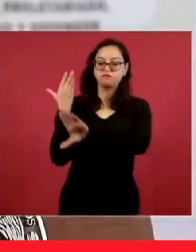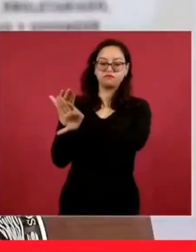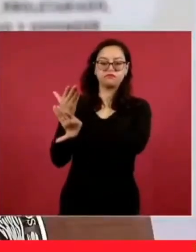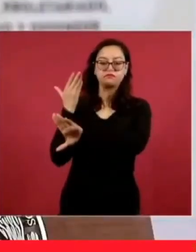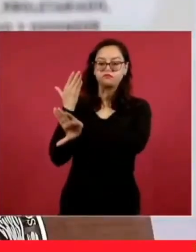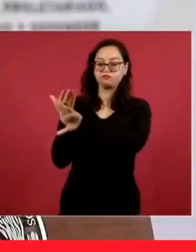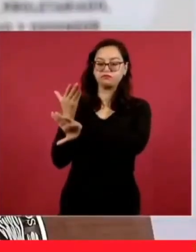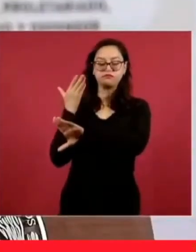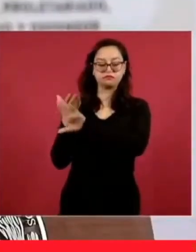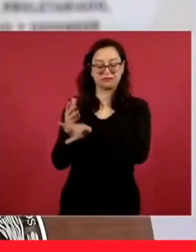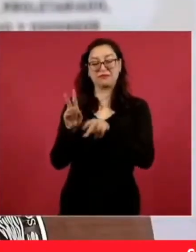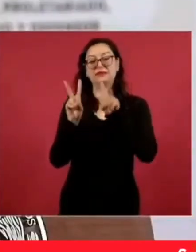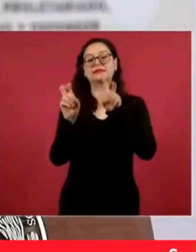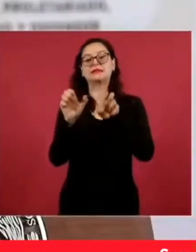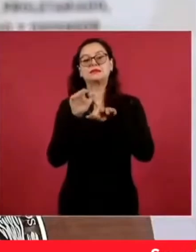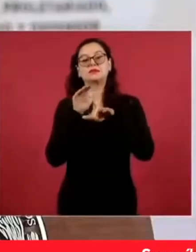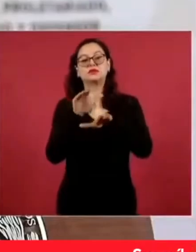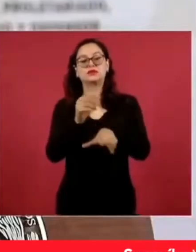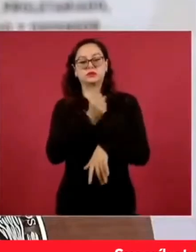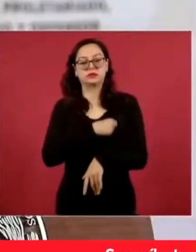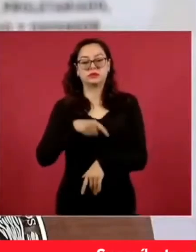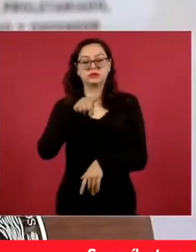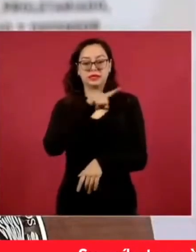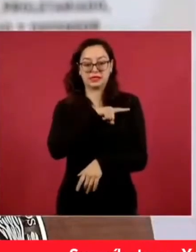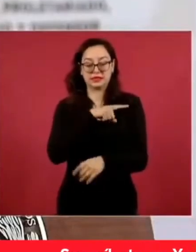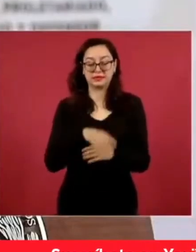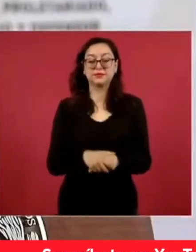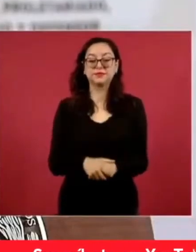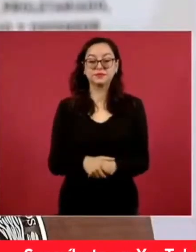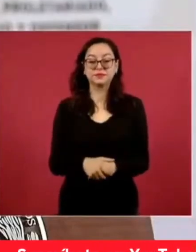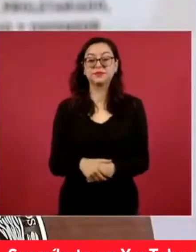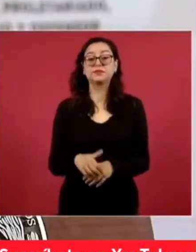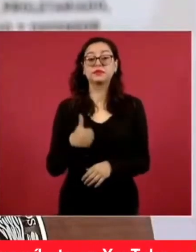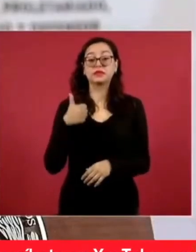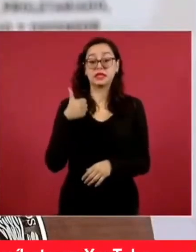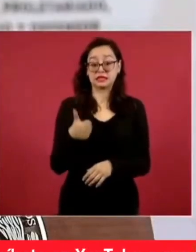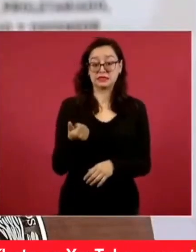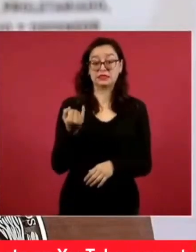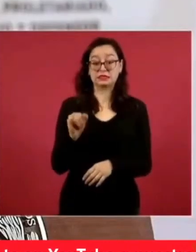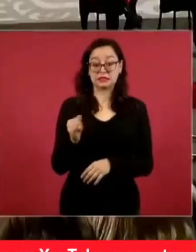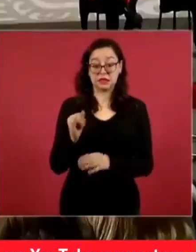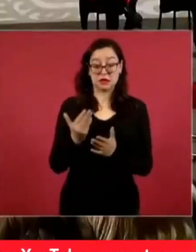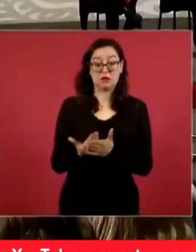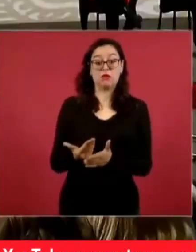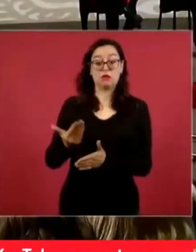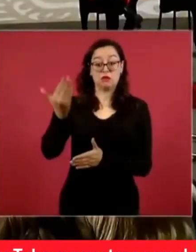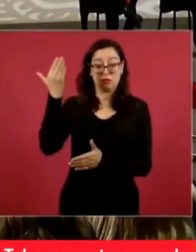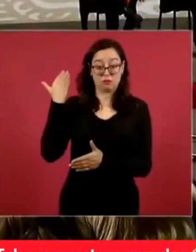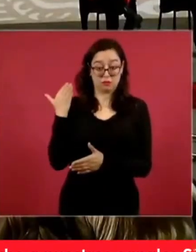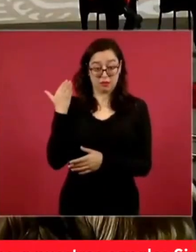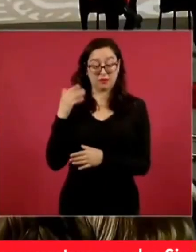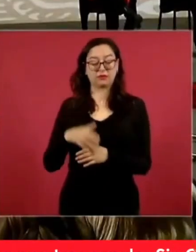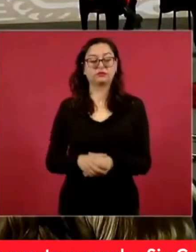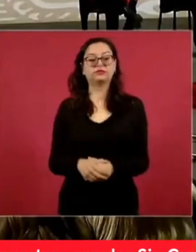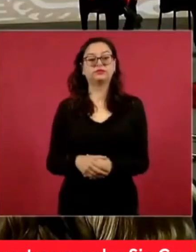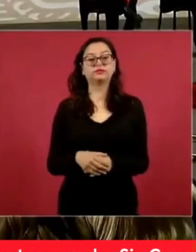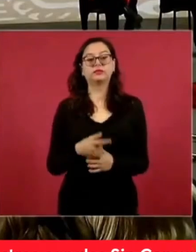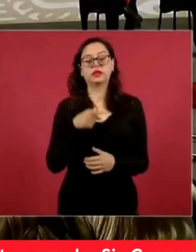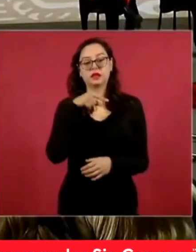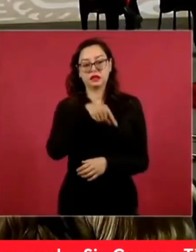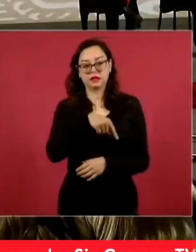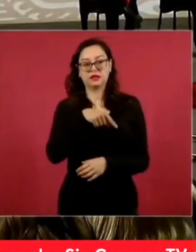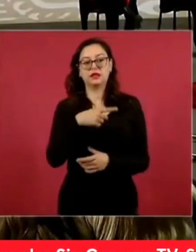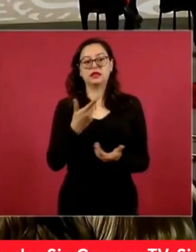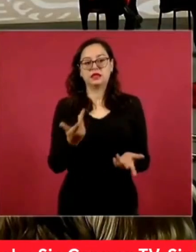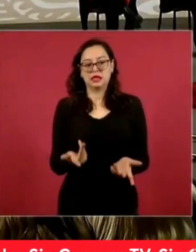salud. Es comentarista de Foro TV y el 6 de julio pasado publicó en su cuenta de X una gráfica hecha